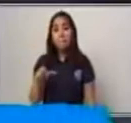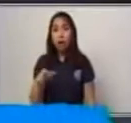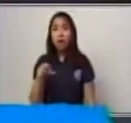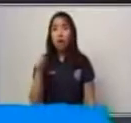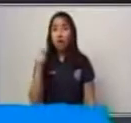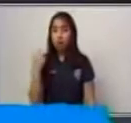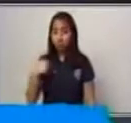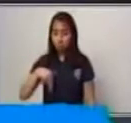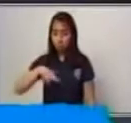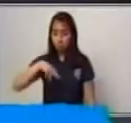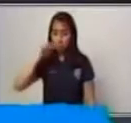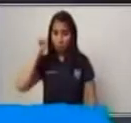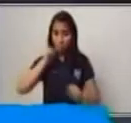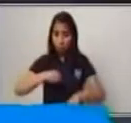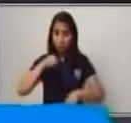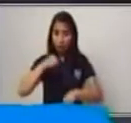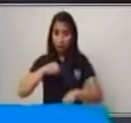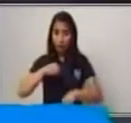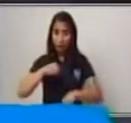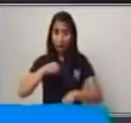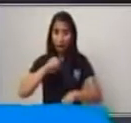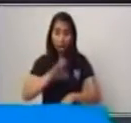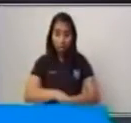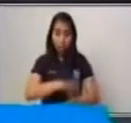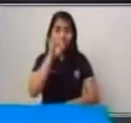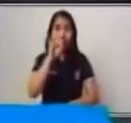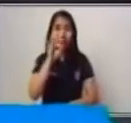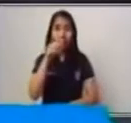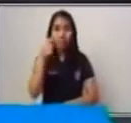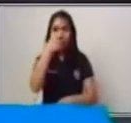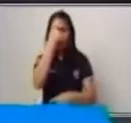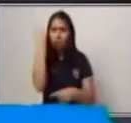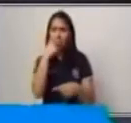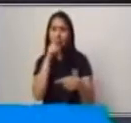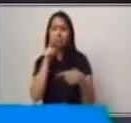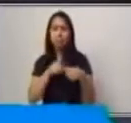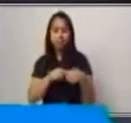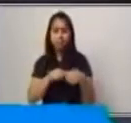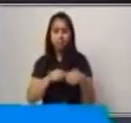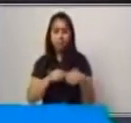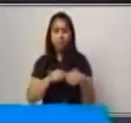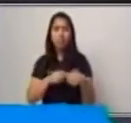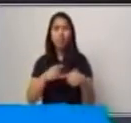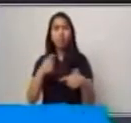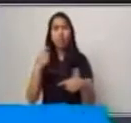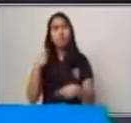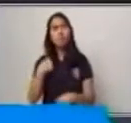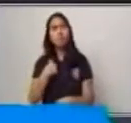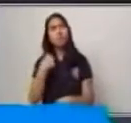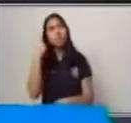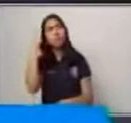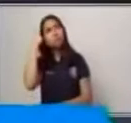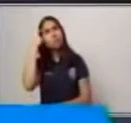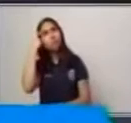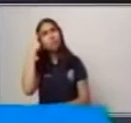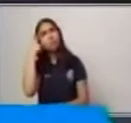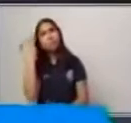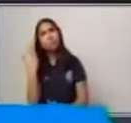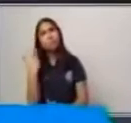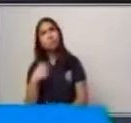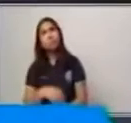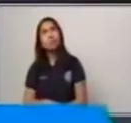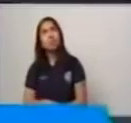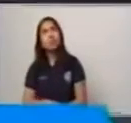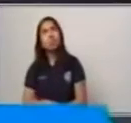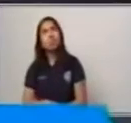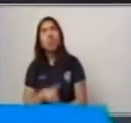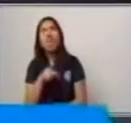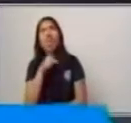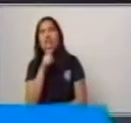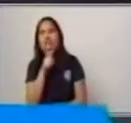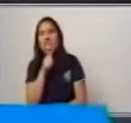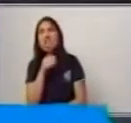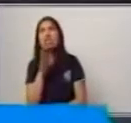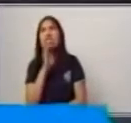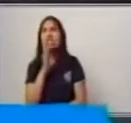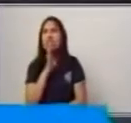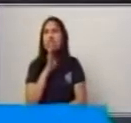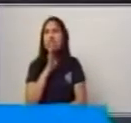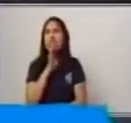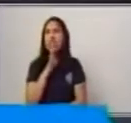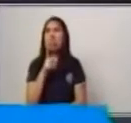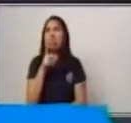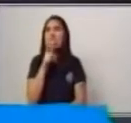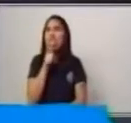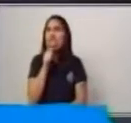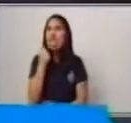identificar el sujeto nos tenemos que preguntar, ¿de quién se está hablando? ¿De qué se está hablando? Acá, ¿de qué se está hablando? Se está hablando